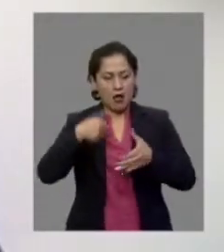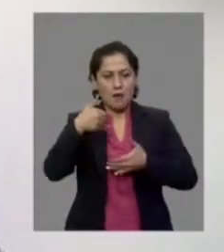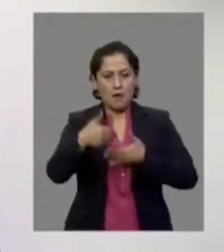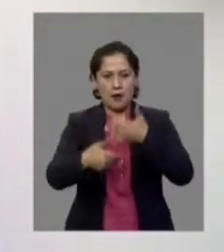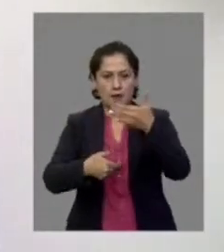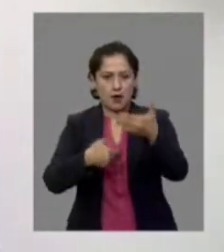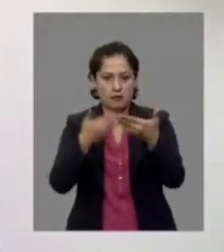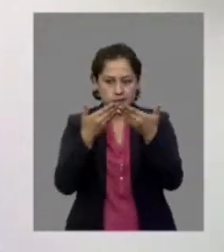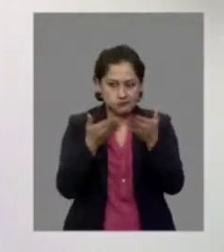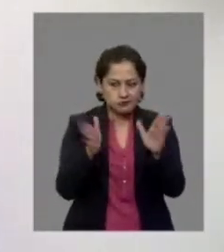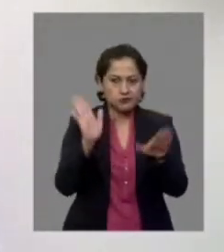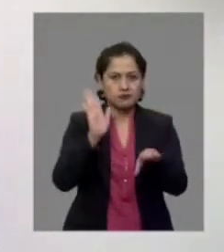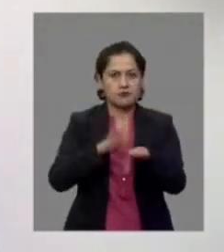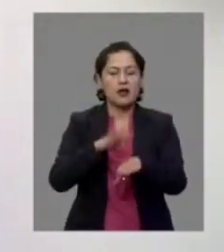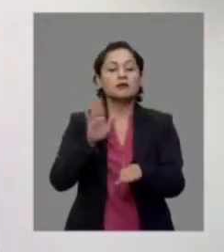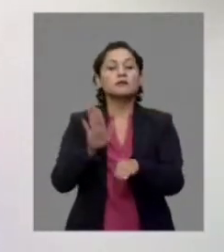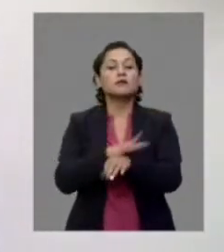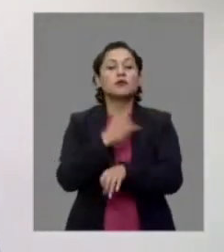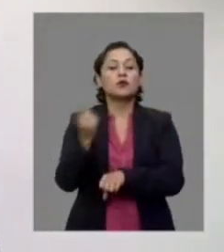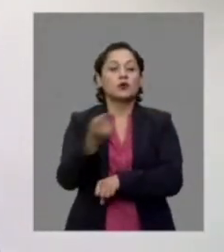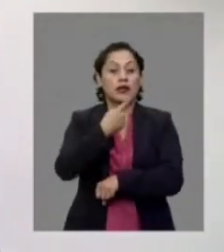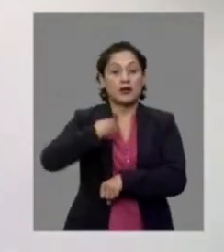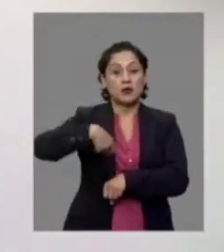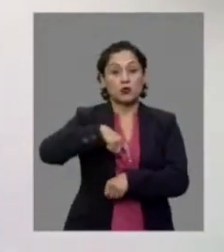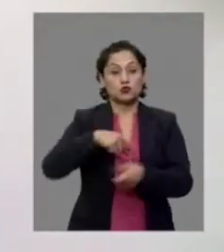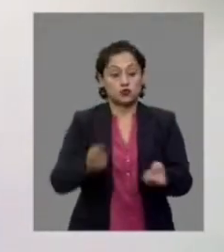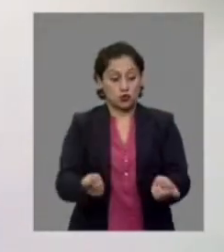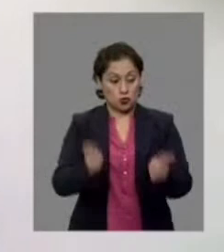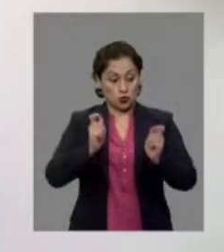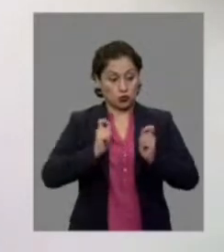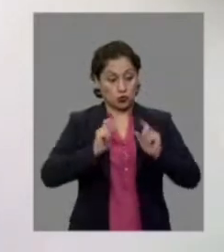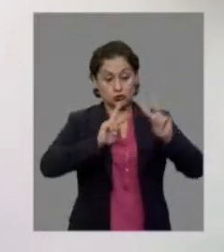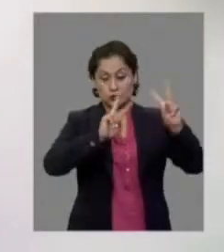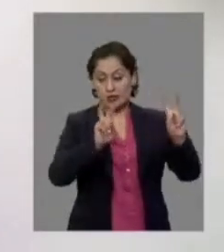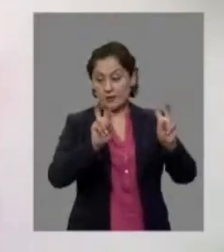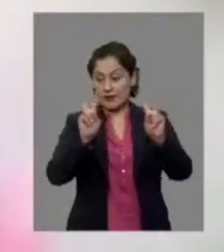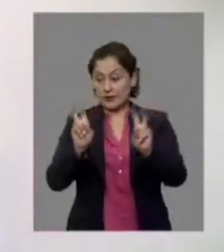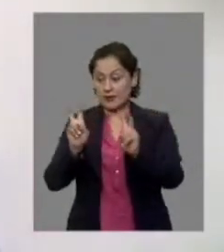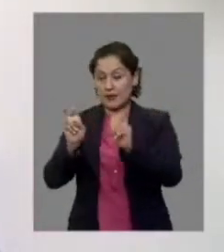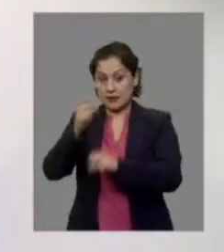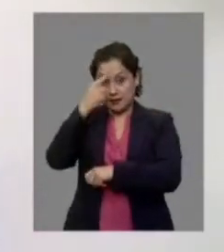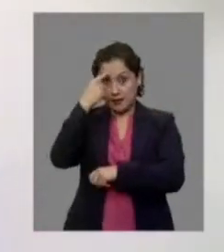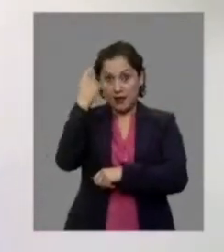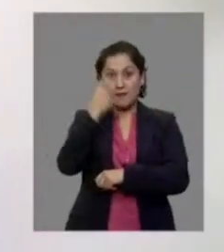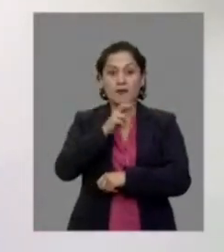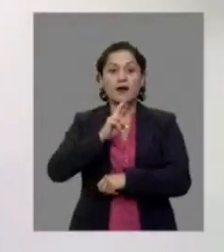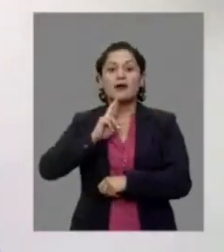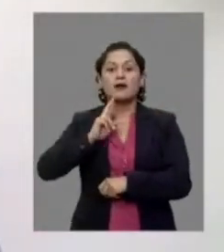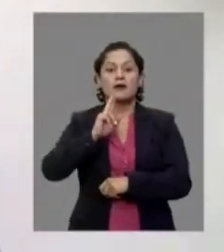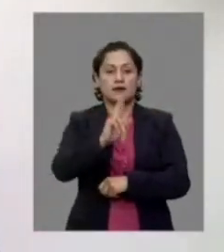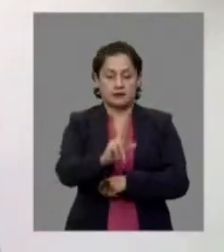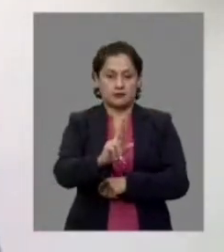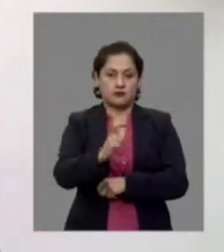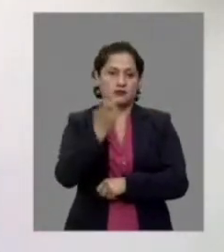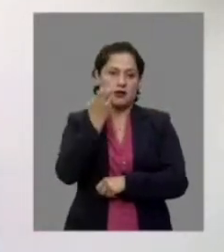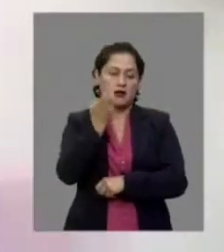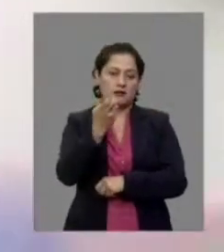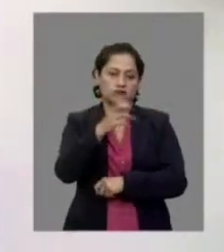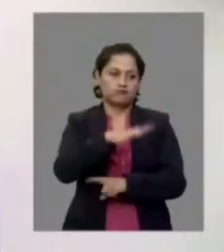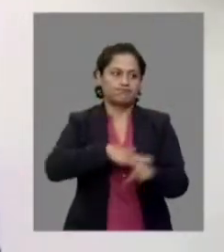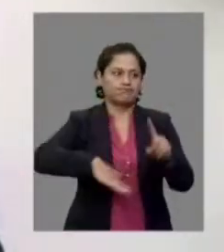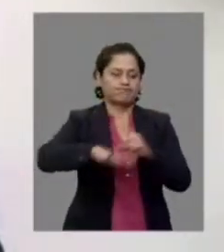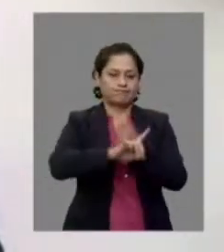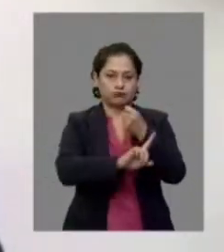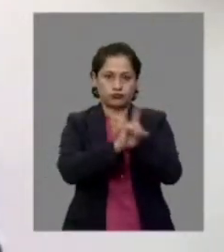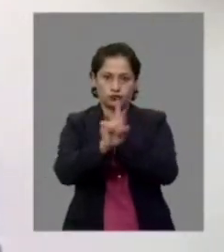son más los asuntos que tenemos en este... con estas problemáticas específicas o